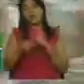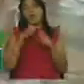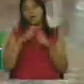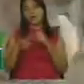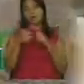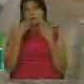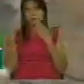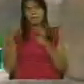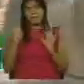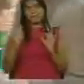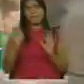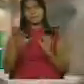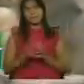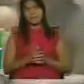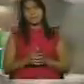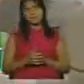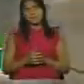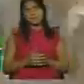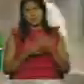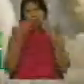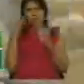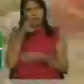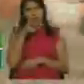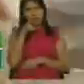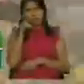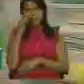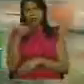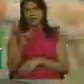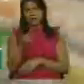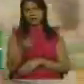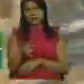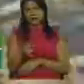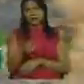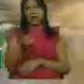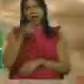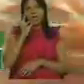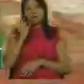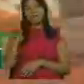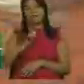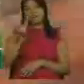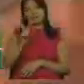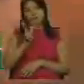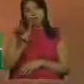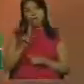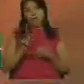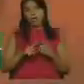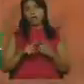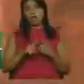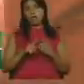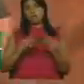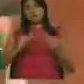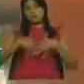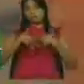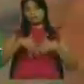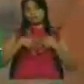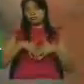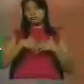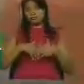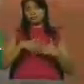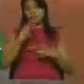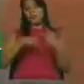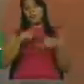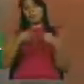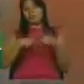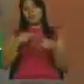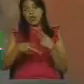podemos ver particularmente, no sé si las cámaras pueden ubicar aquí, lo que es Café Venezuela, una de nuestras plantas de